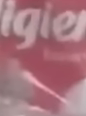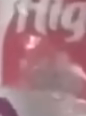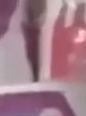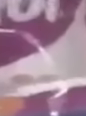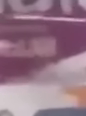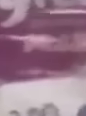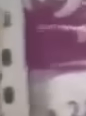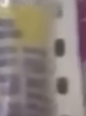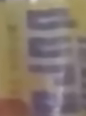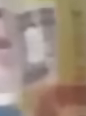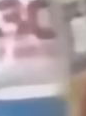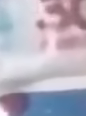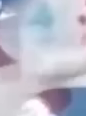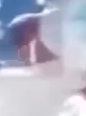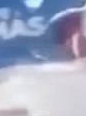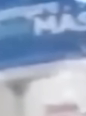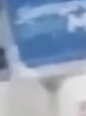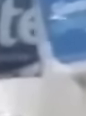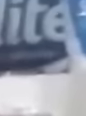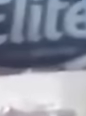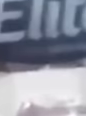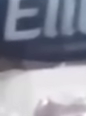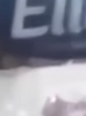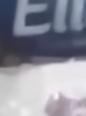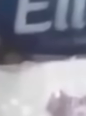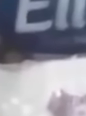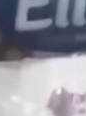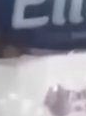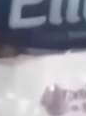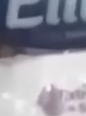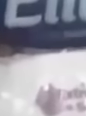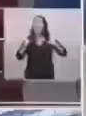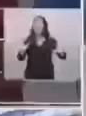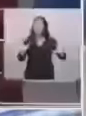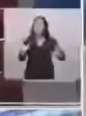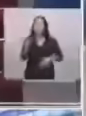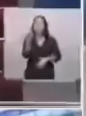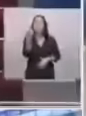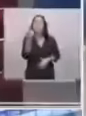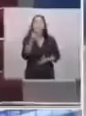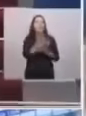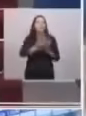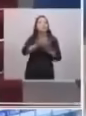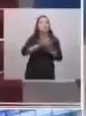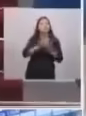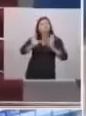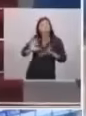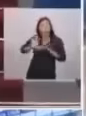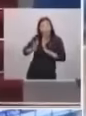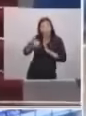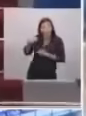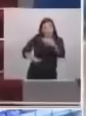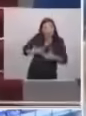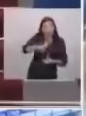pasó horas de este gobierno esperemos a ver que den las declaraciones que son las más importantes que son las que van a dar esta tarde que de hecho es una hora Este es